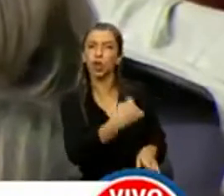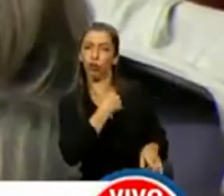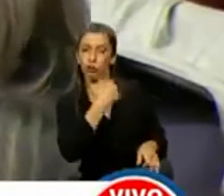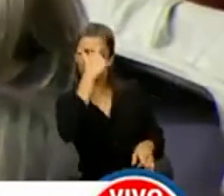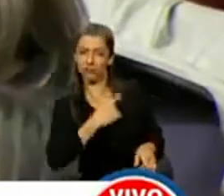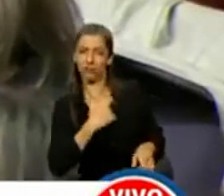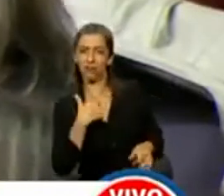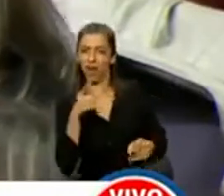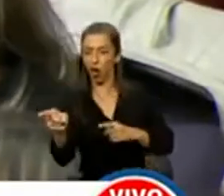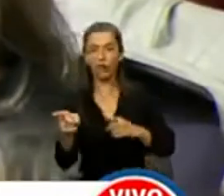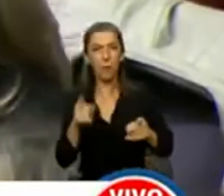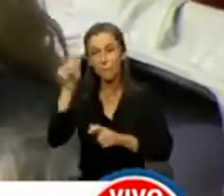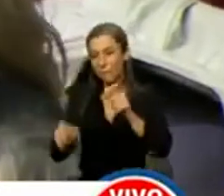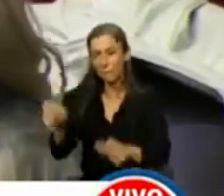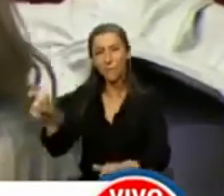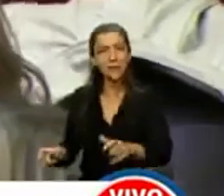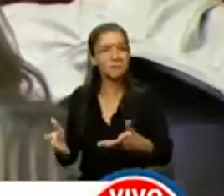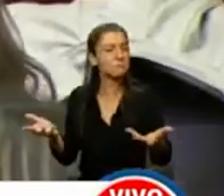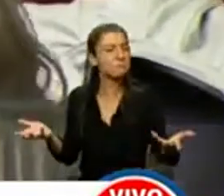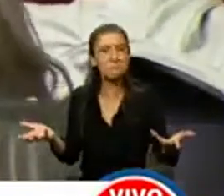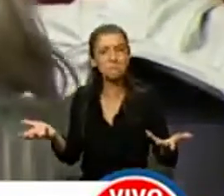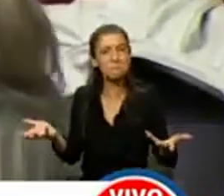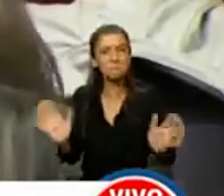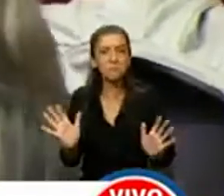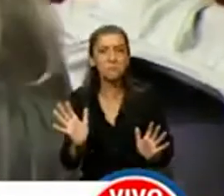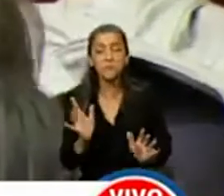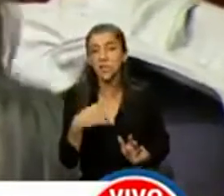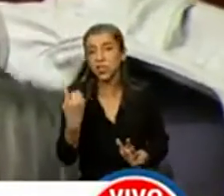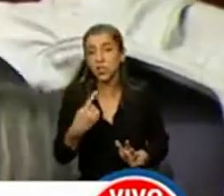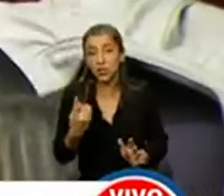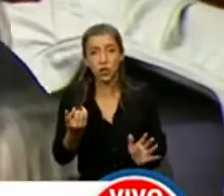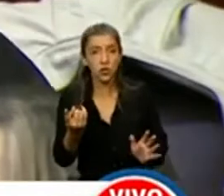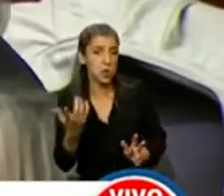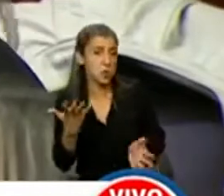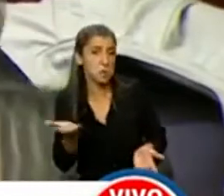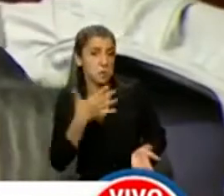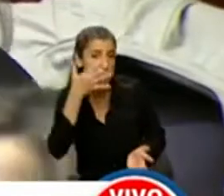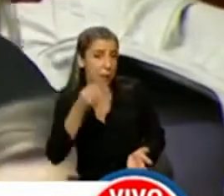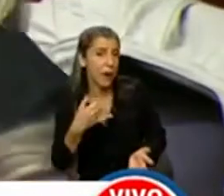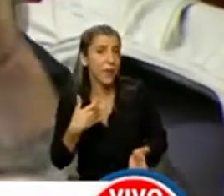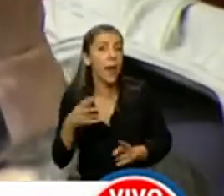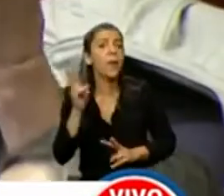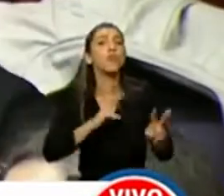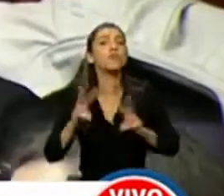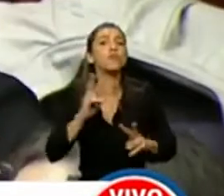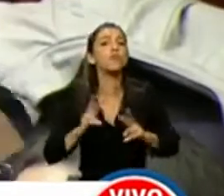además nosotros tampoco tenemos esa ingenuidad del diálogo, del consenso. Nosotros tenemos